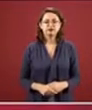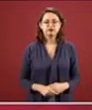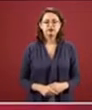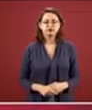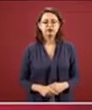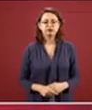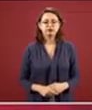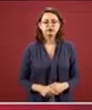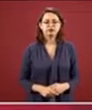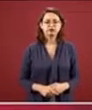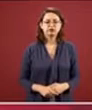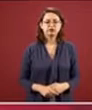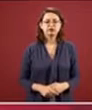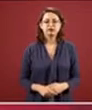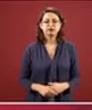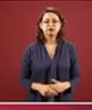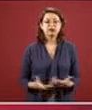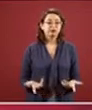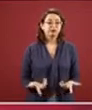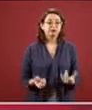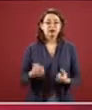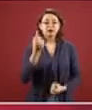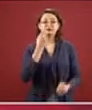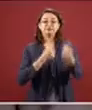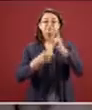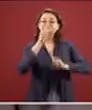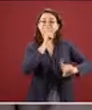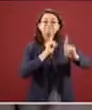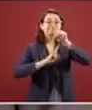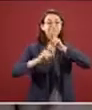elaboradas y difundidas